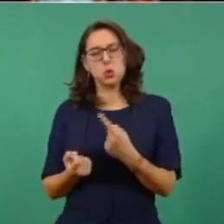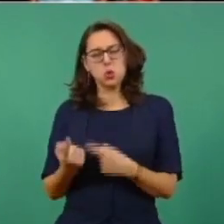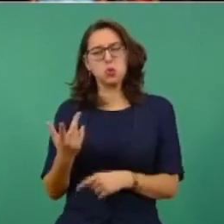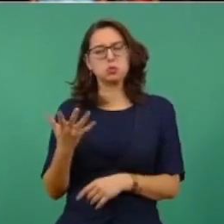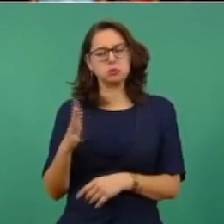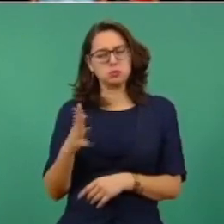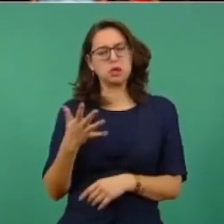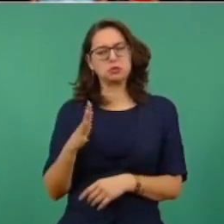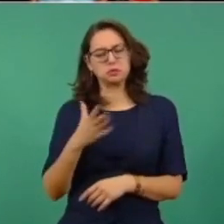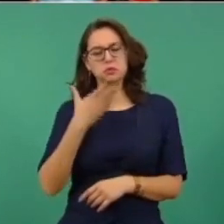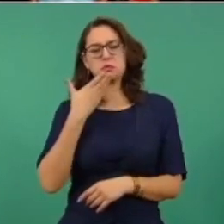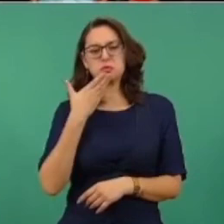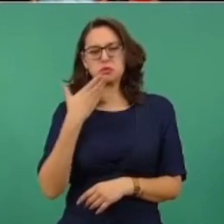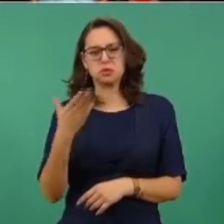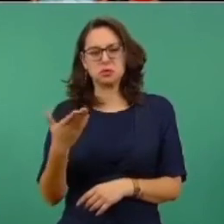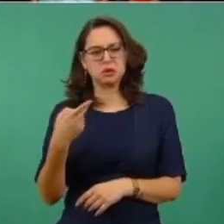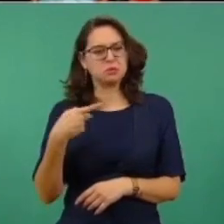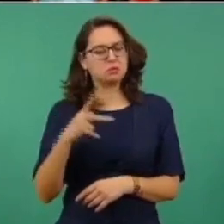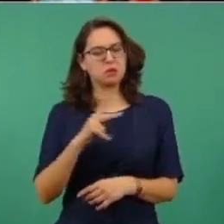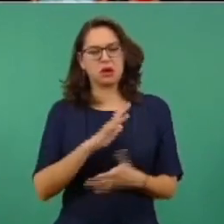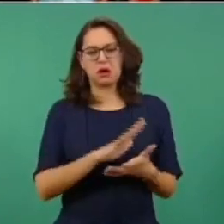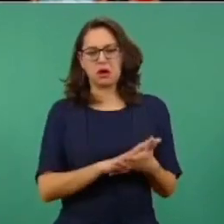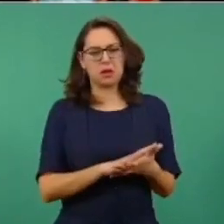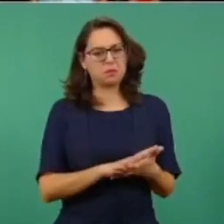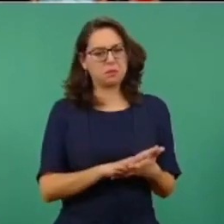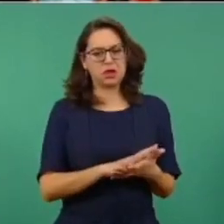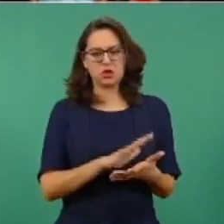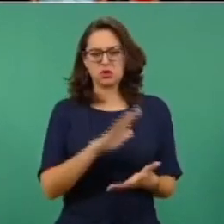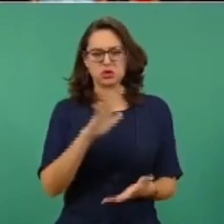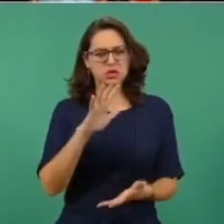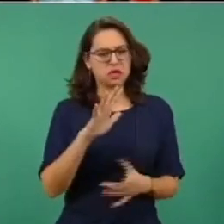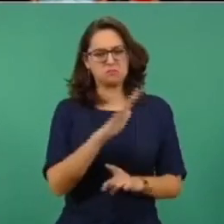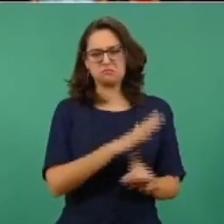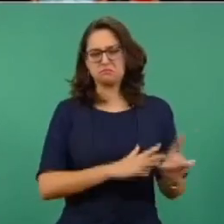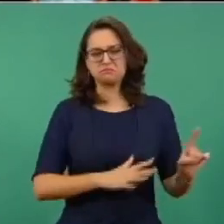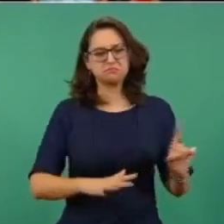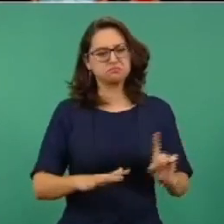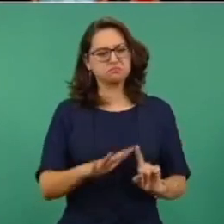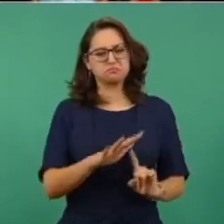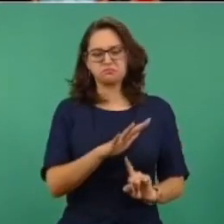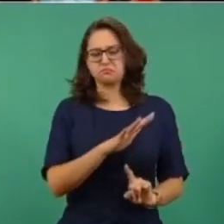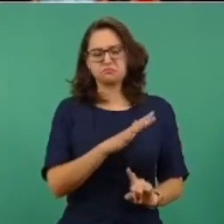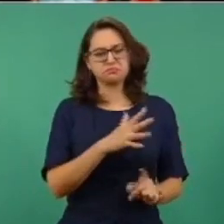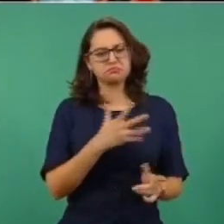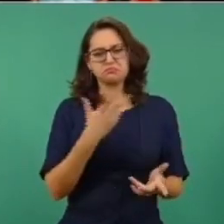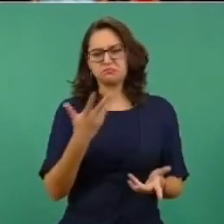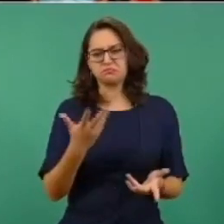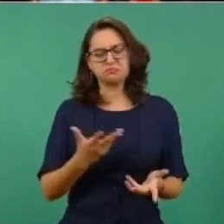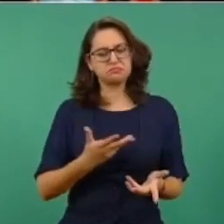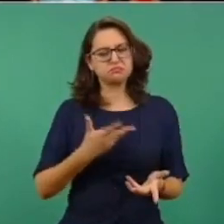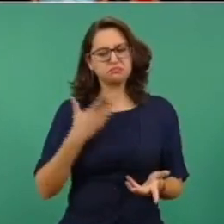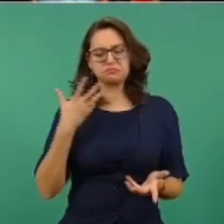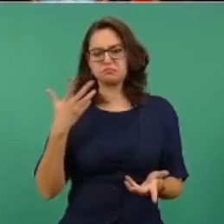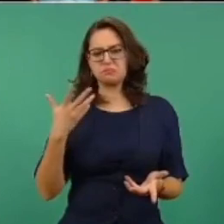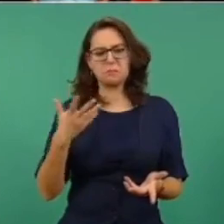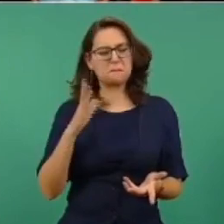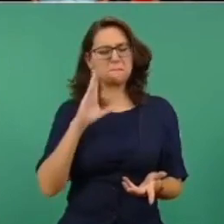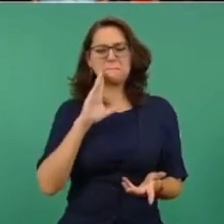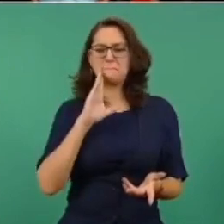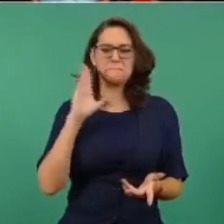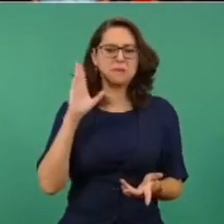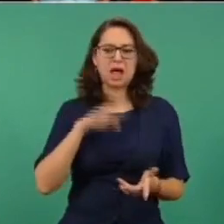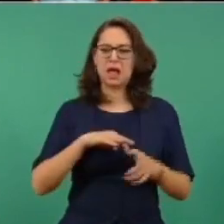buenas prestaciones, los demás tienen condiciones muy malas en trabajo,